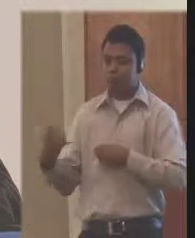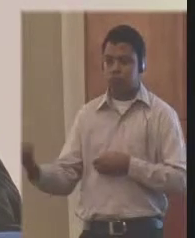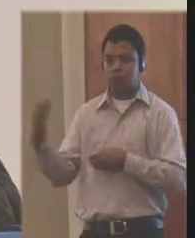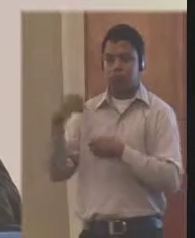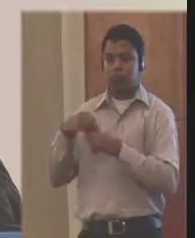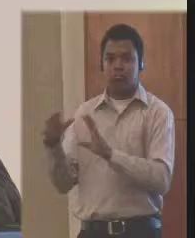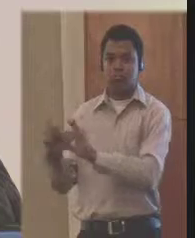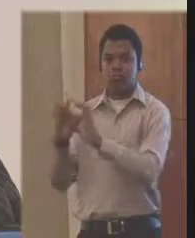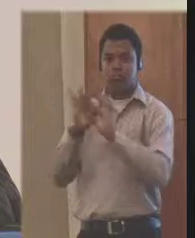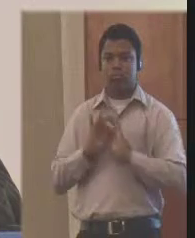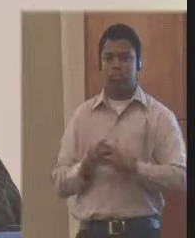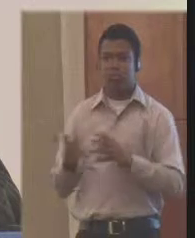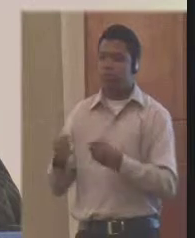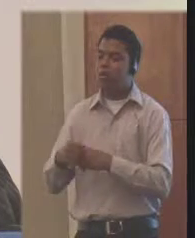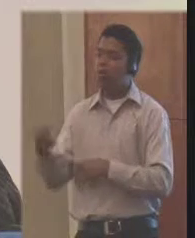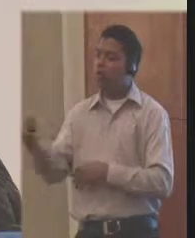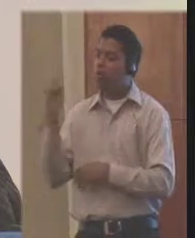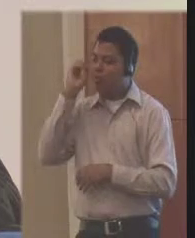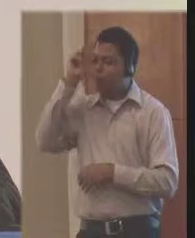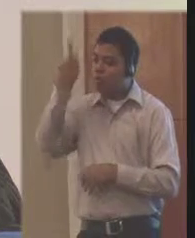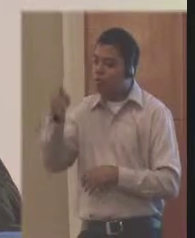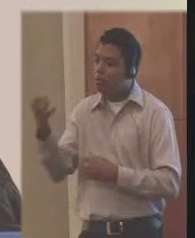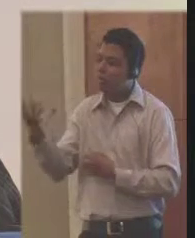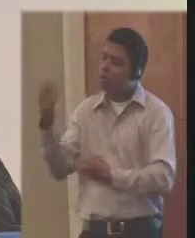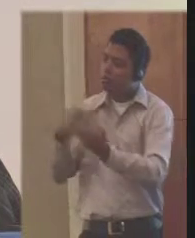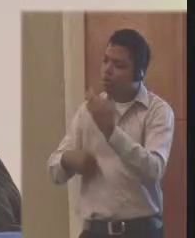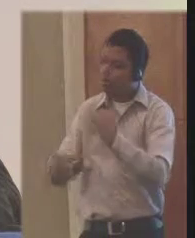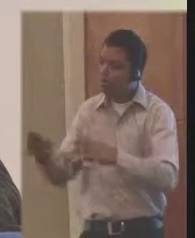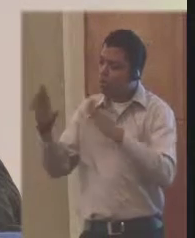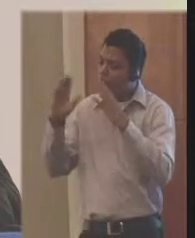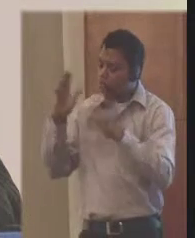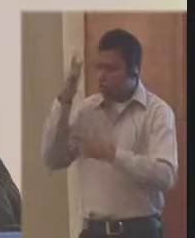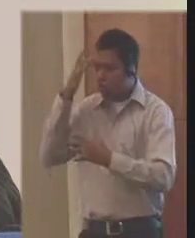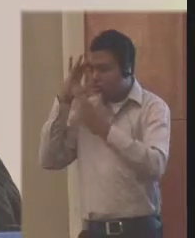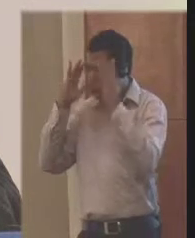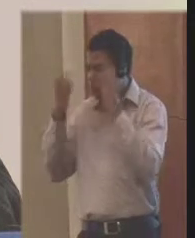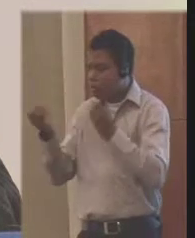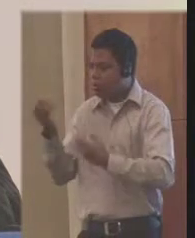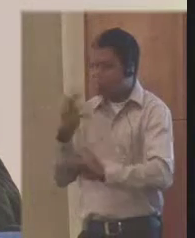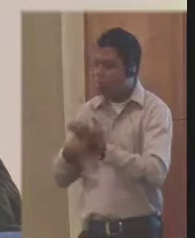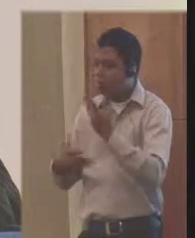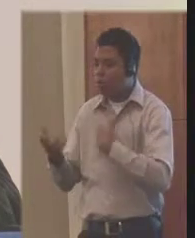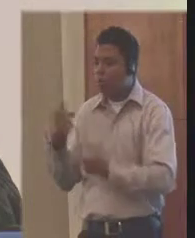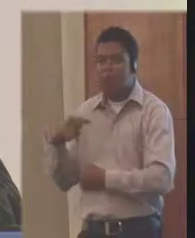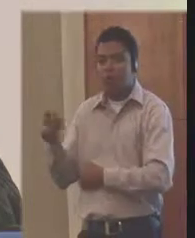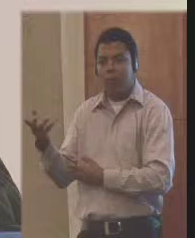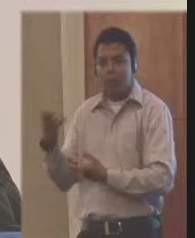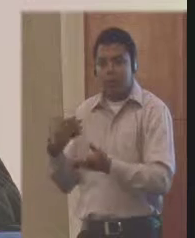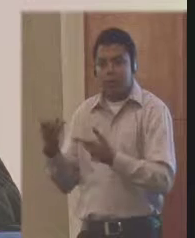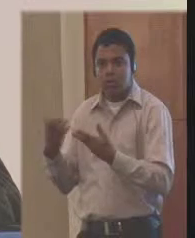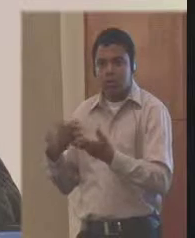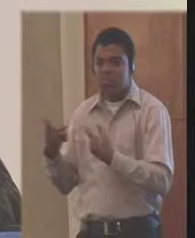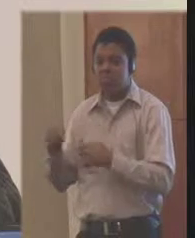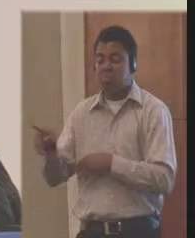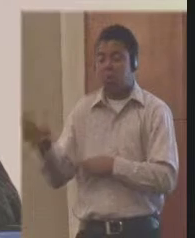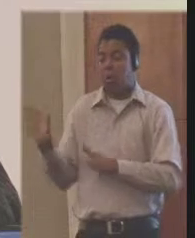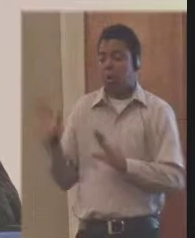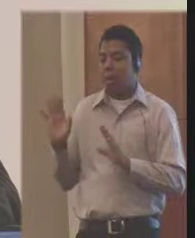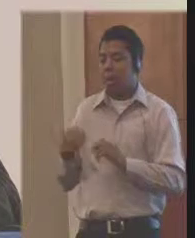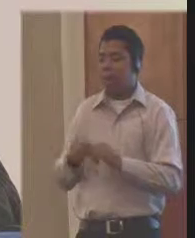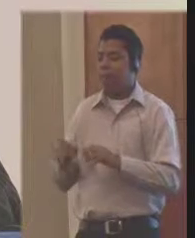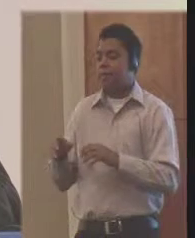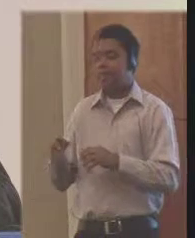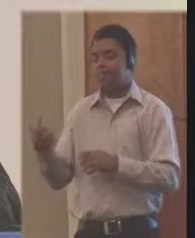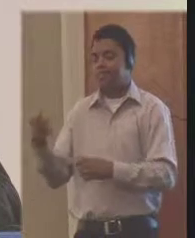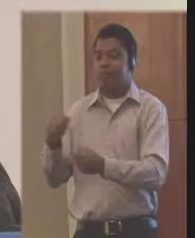opiniones y preocupaciones, y no solo verlo como un actor. Eso entiendo